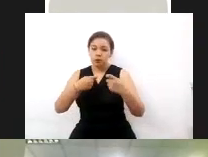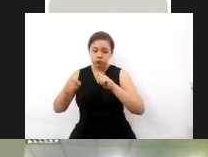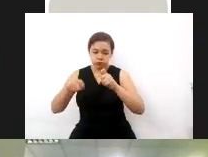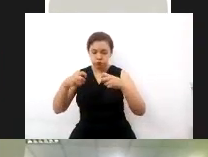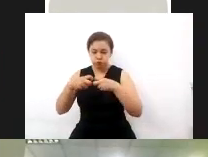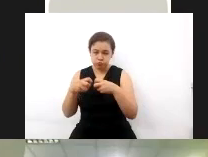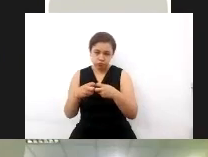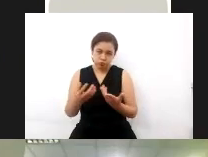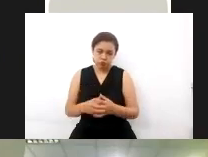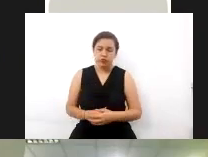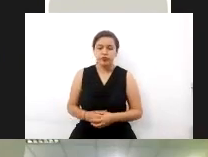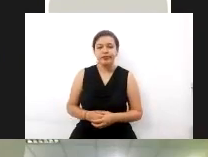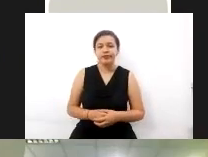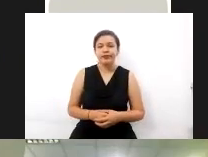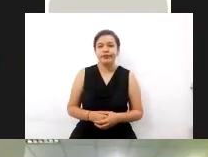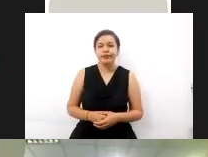El